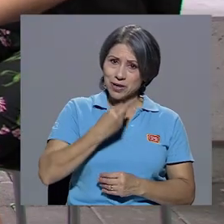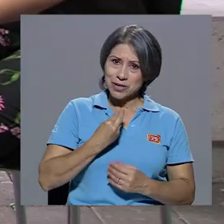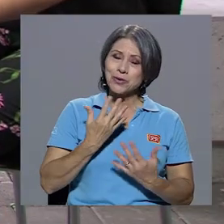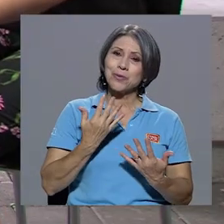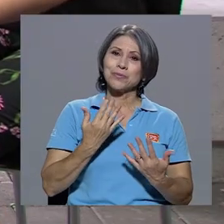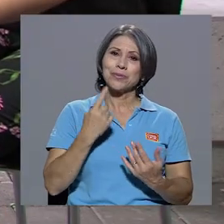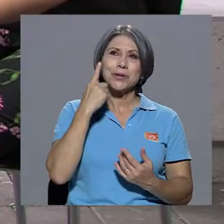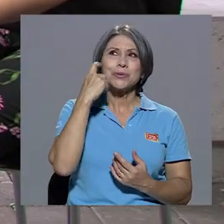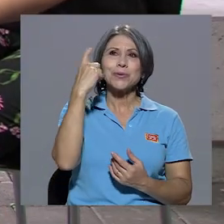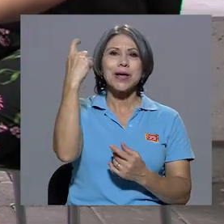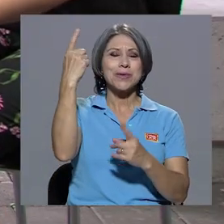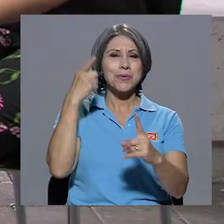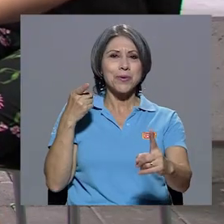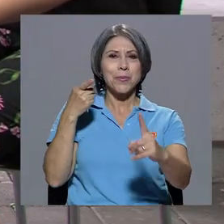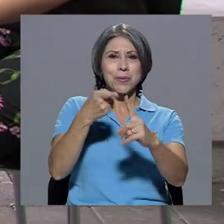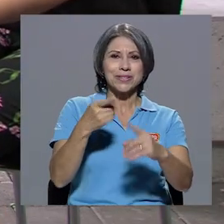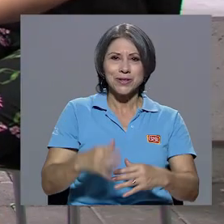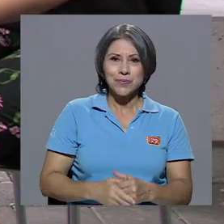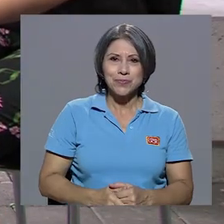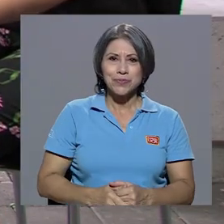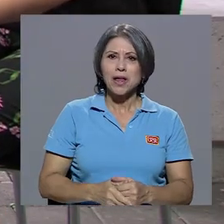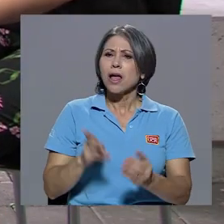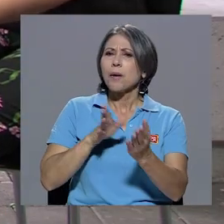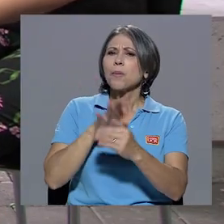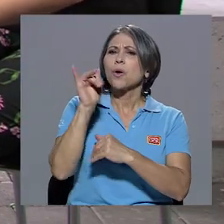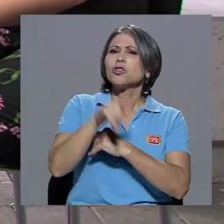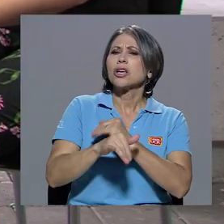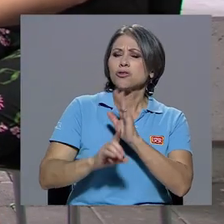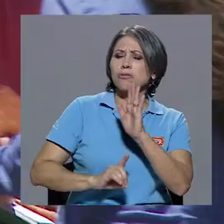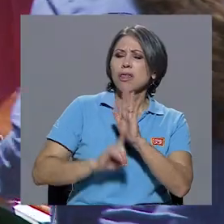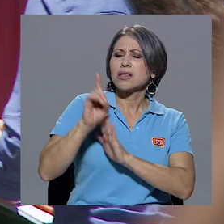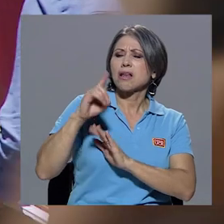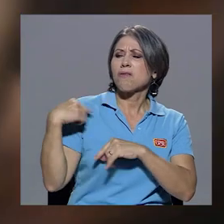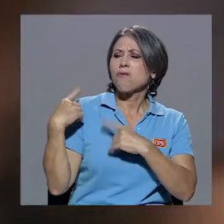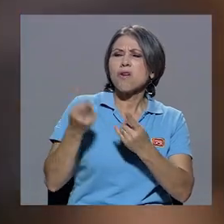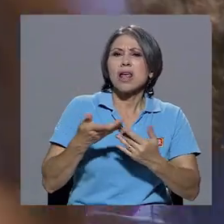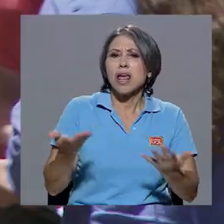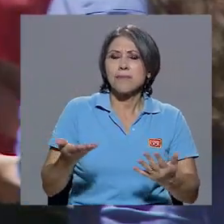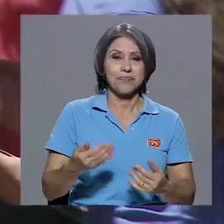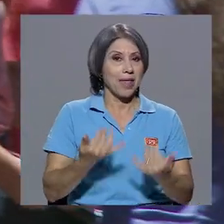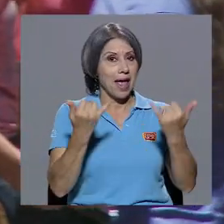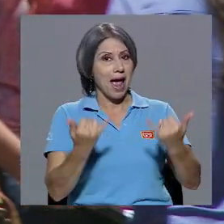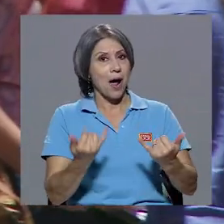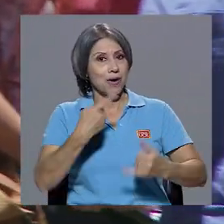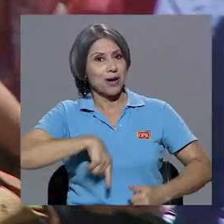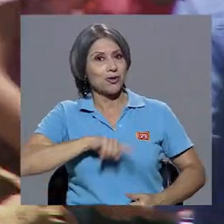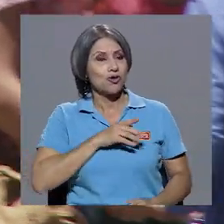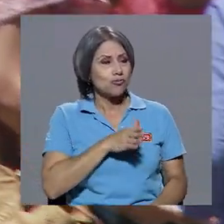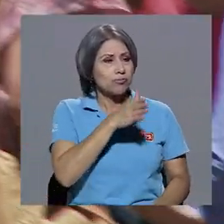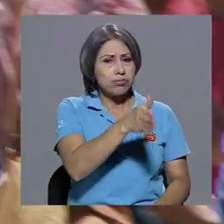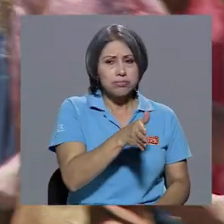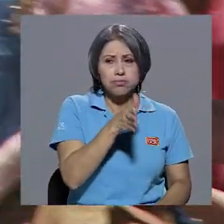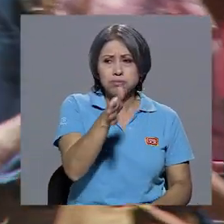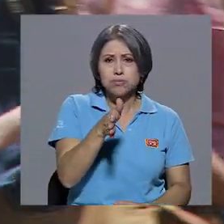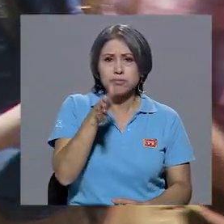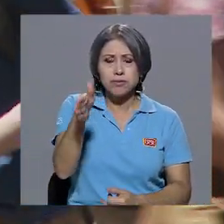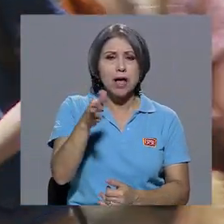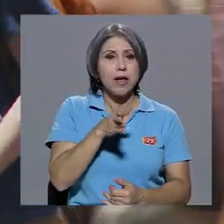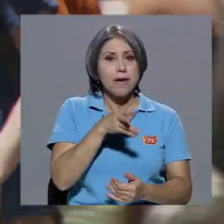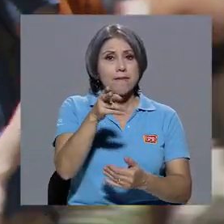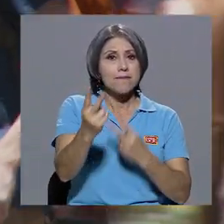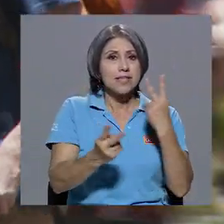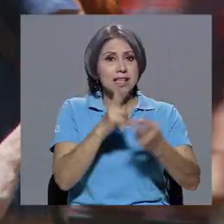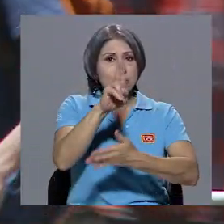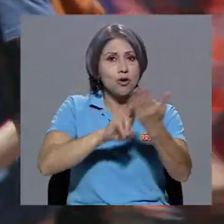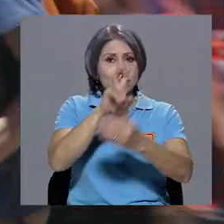bonito, sueño y propósito, Esteban. ¿Y qué proyectos han desarrollado? Bueno, hasta ahora estamos visitando a las universidades de Costa Rica.